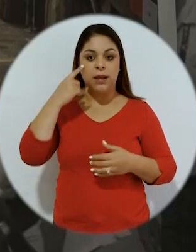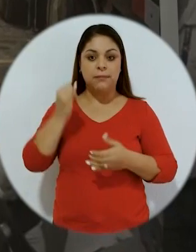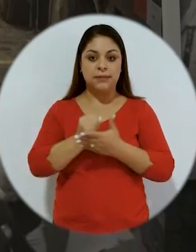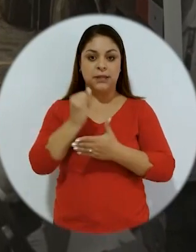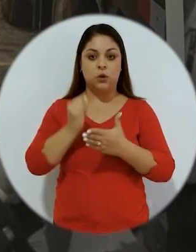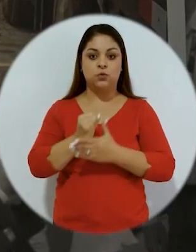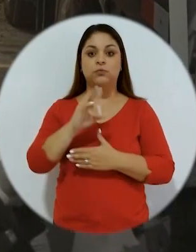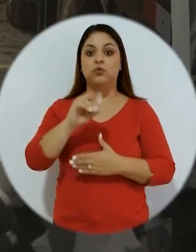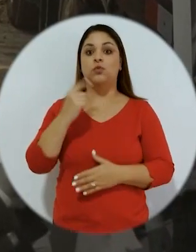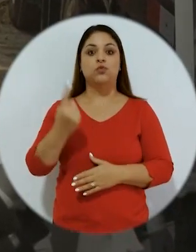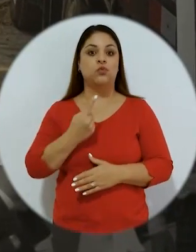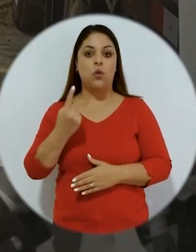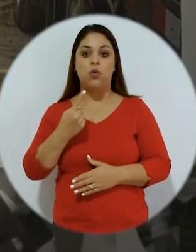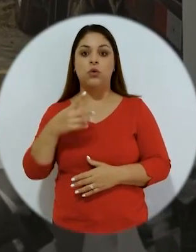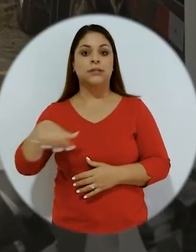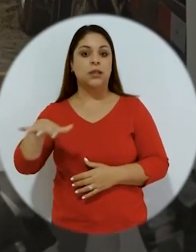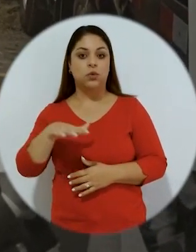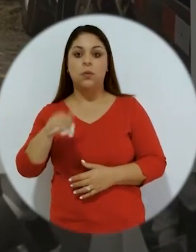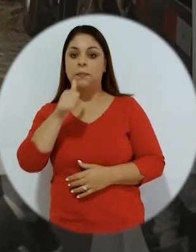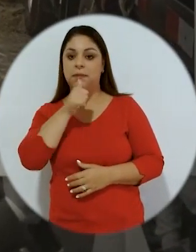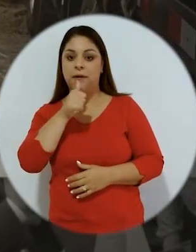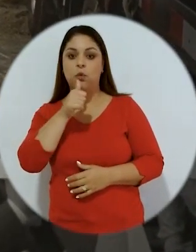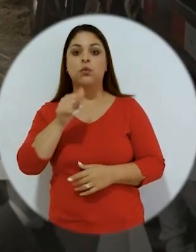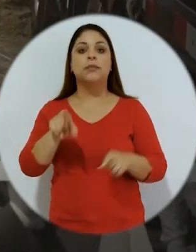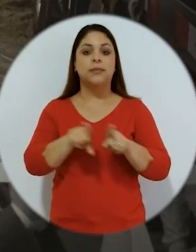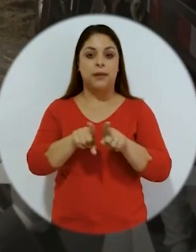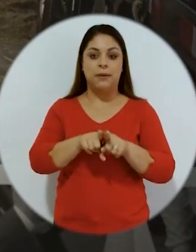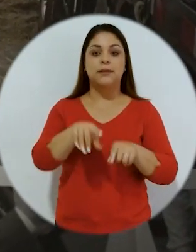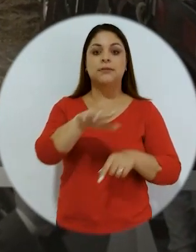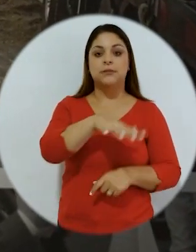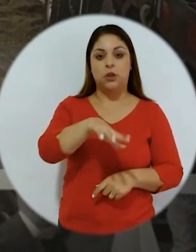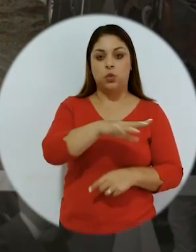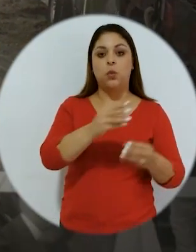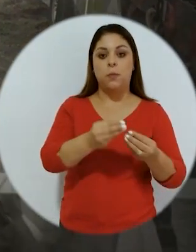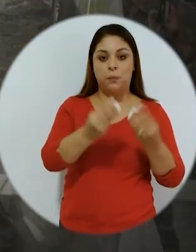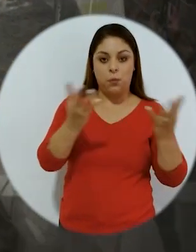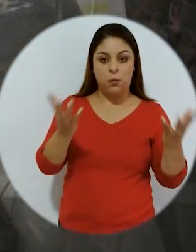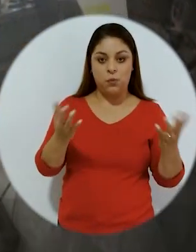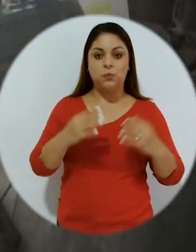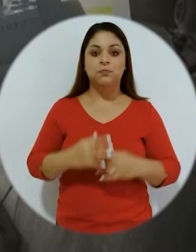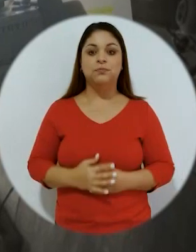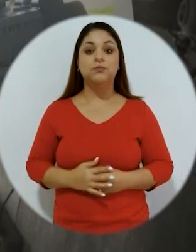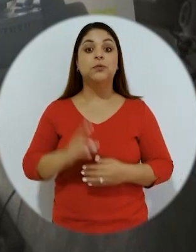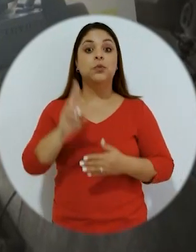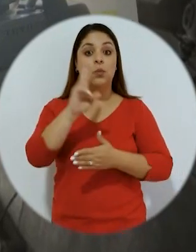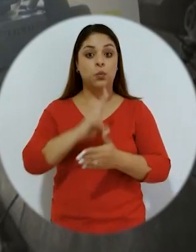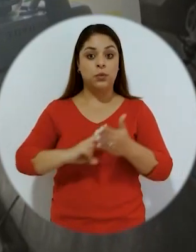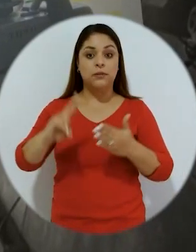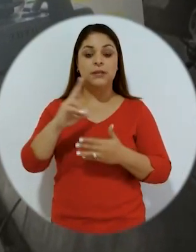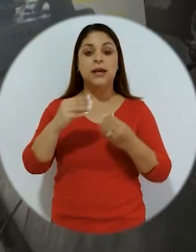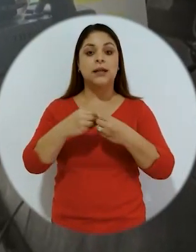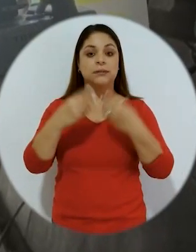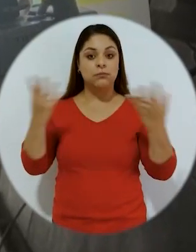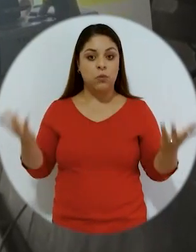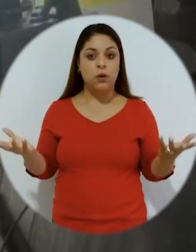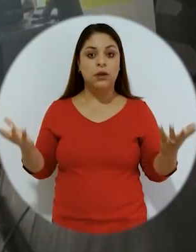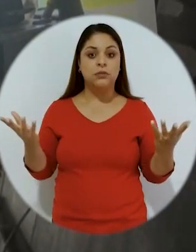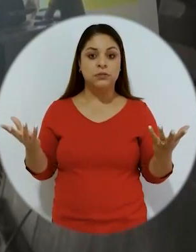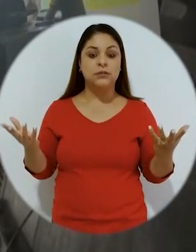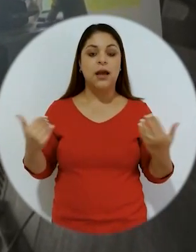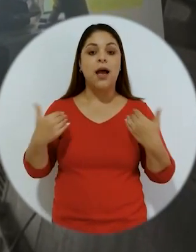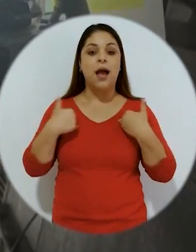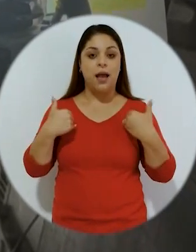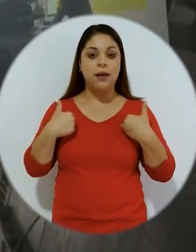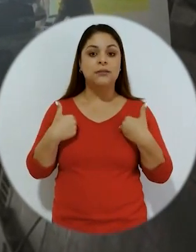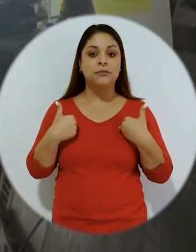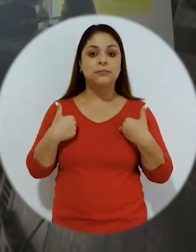para la investigación, no solo en el sector privado, sino también en el sector público. Las universidades públicas y los centros de